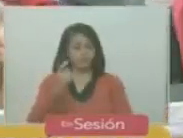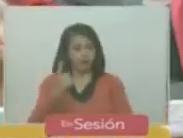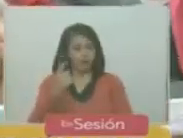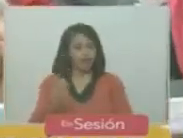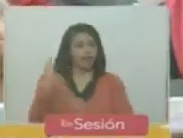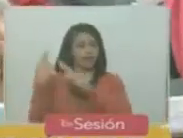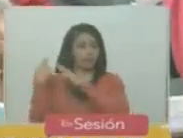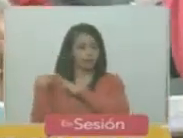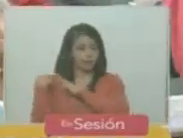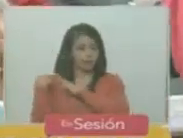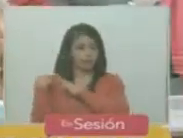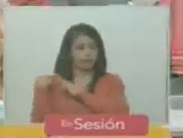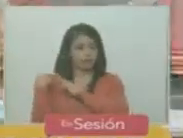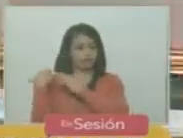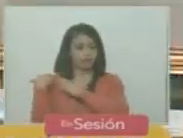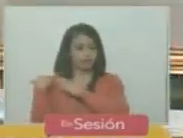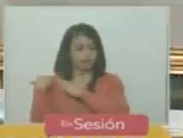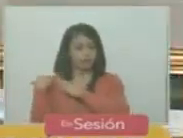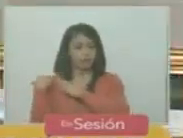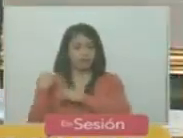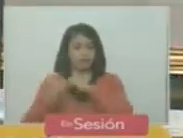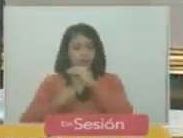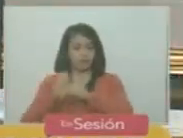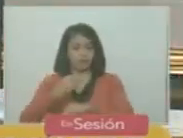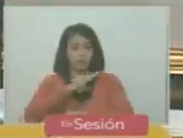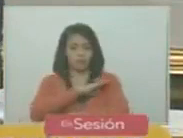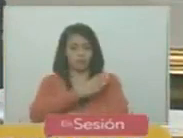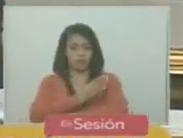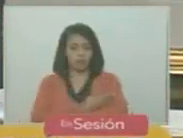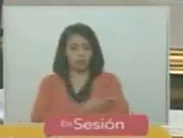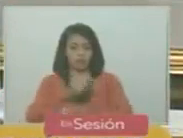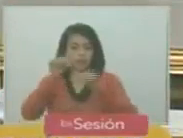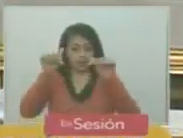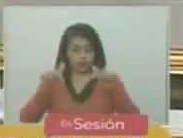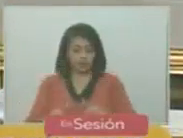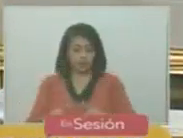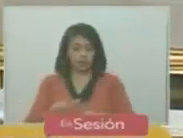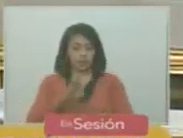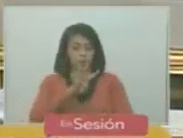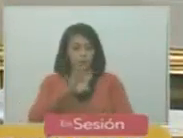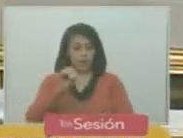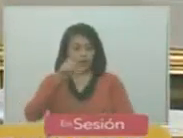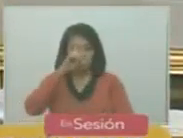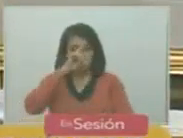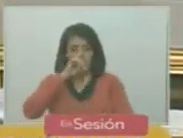irresponsabilidad suprema en el ejercicio del poder aquí por 40 años.